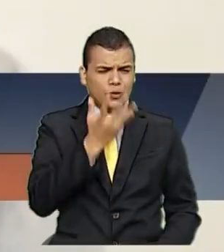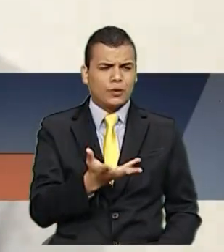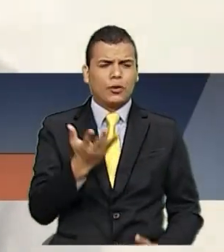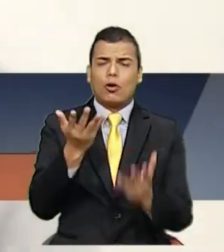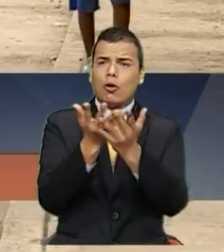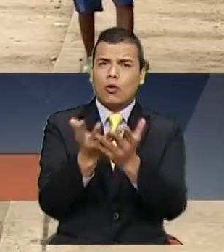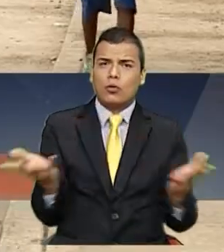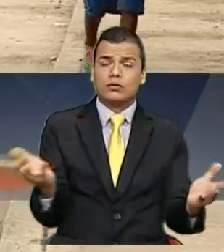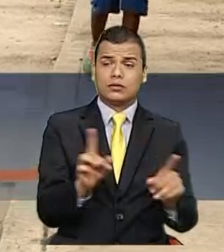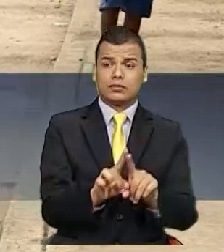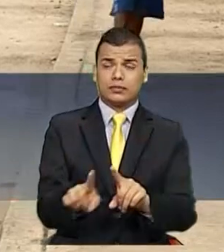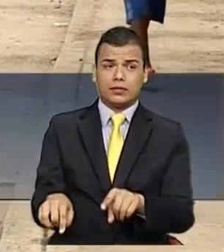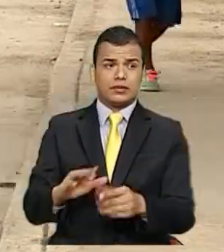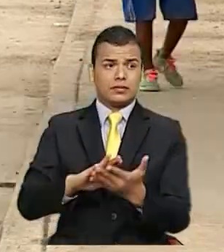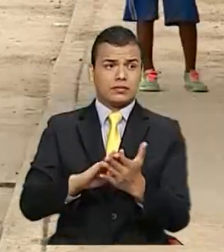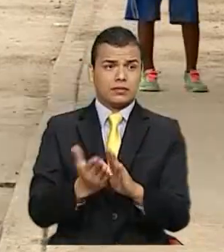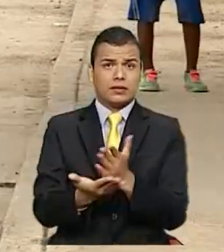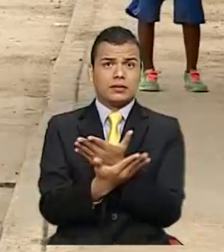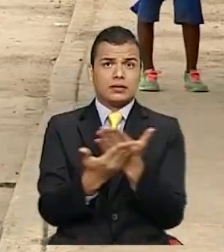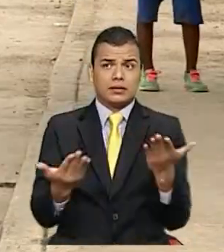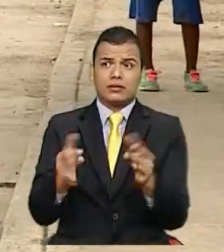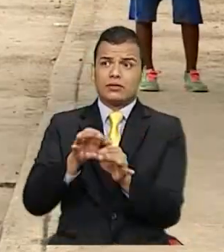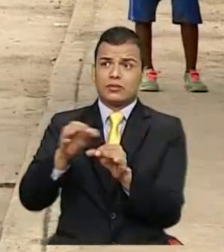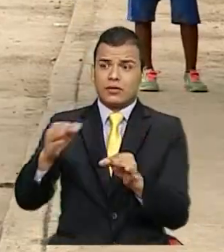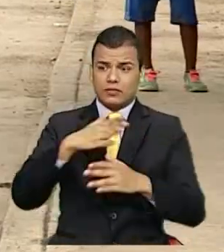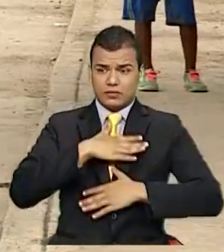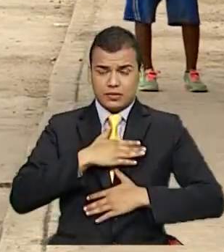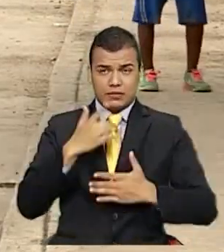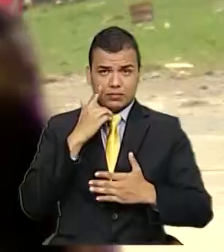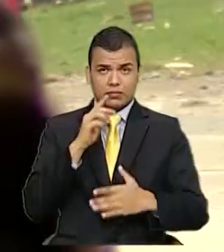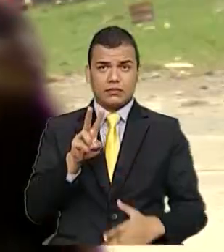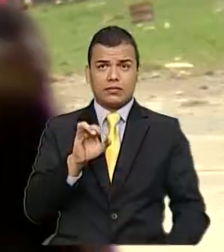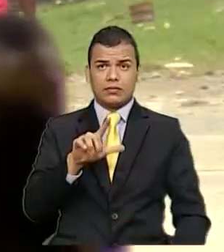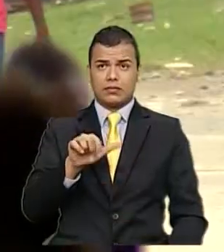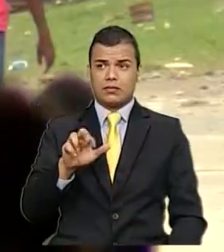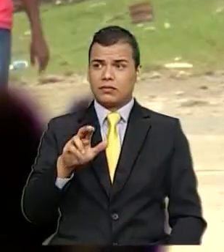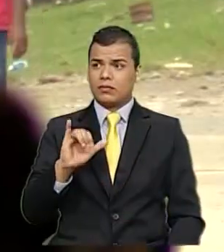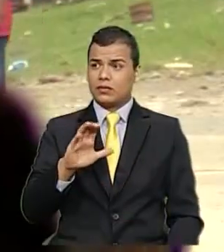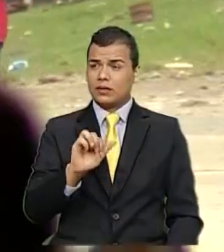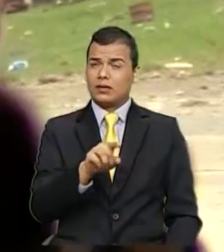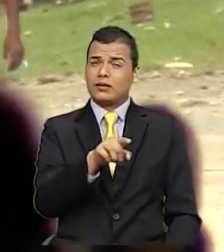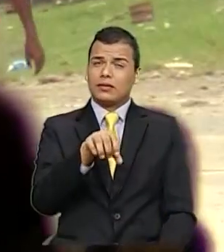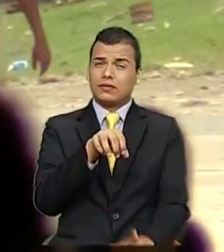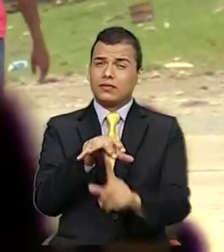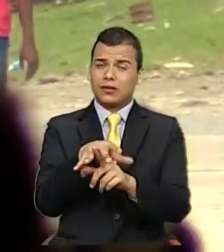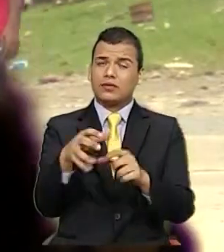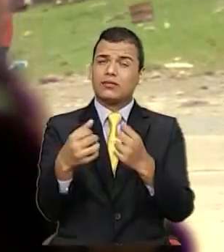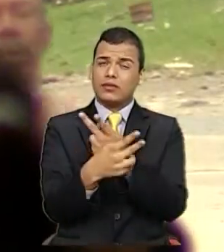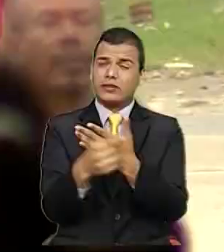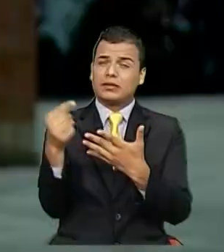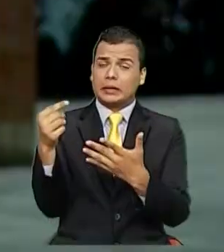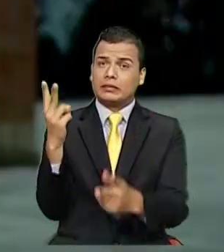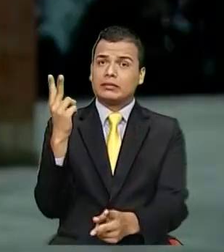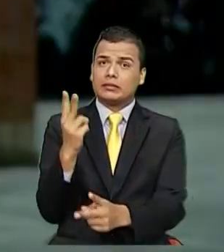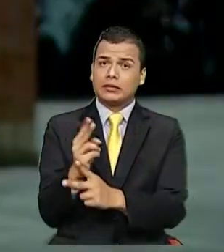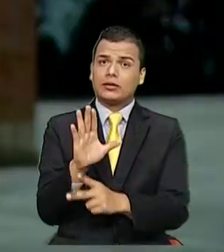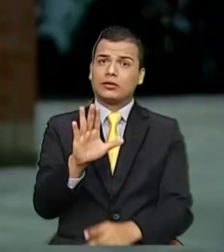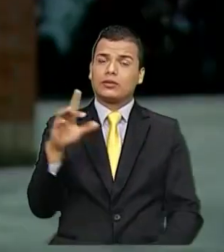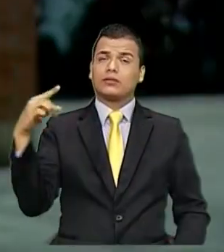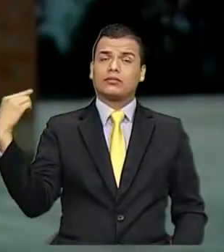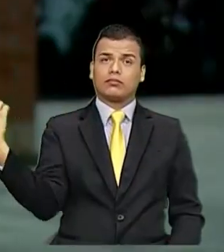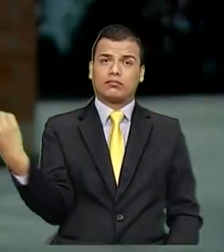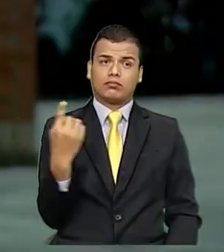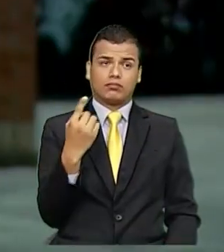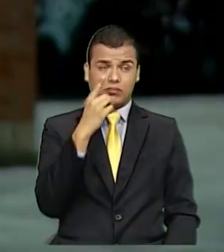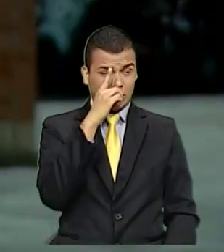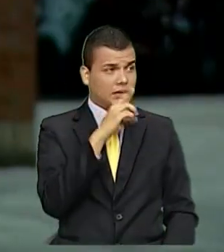Sabemos que está siendo golpeada Villarrica por una oleada de violencia e inseguridad. Pues bien, pero esta